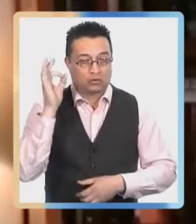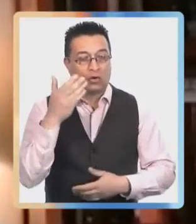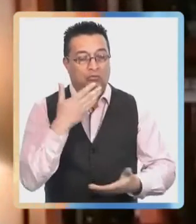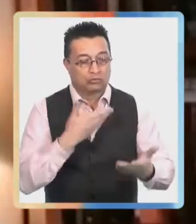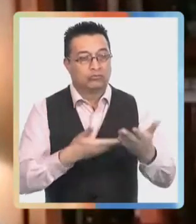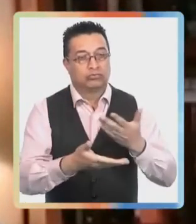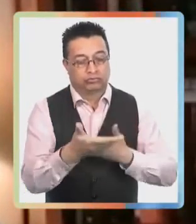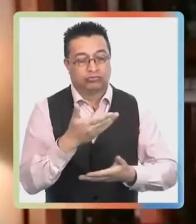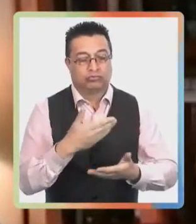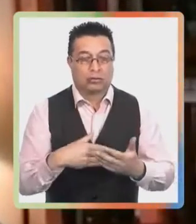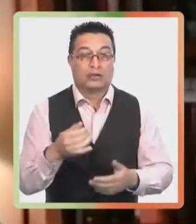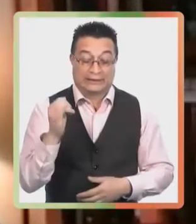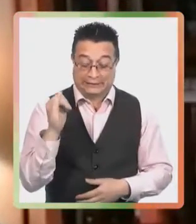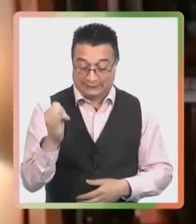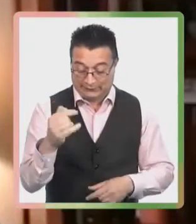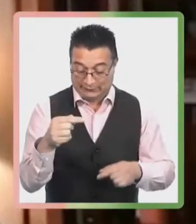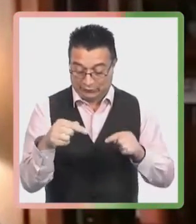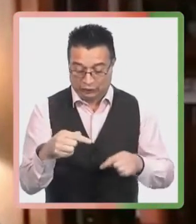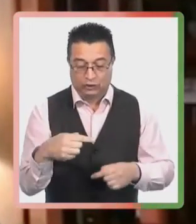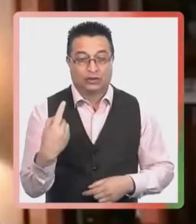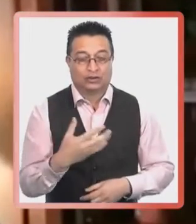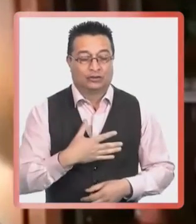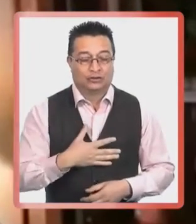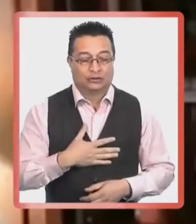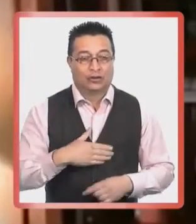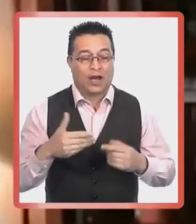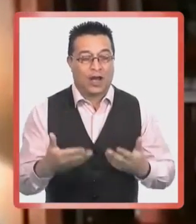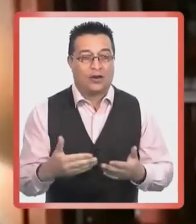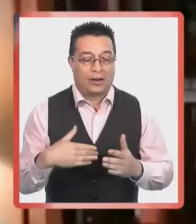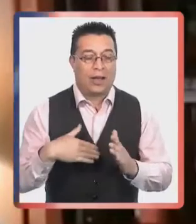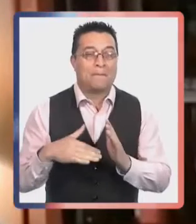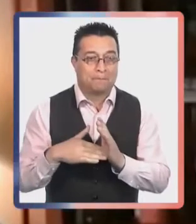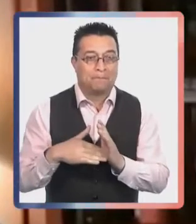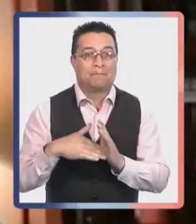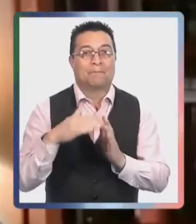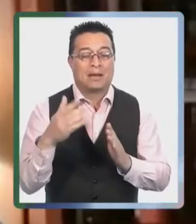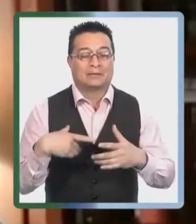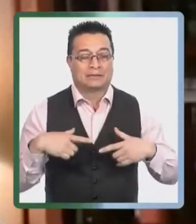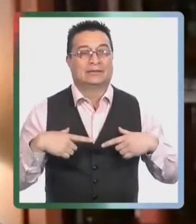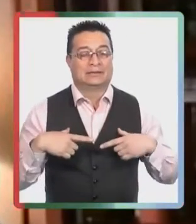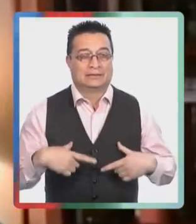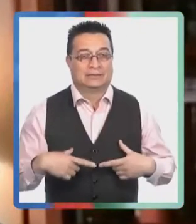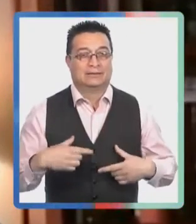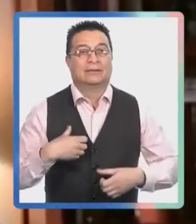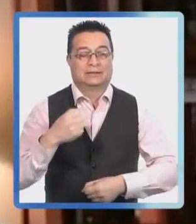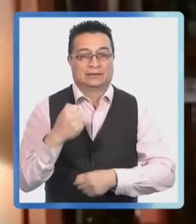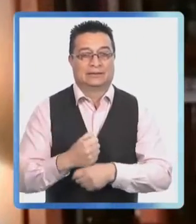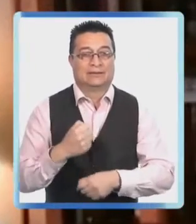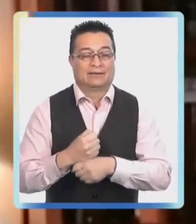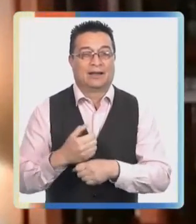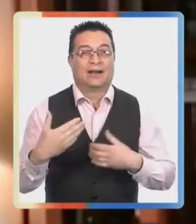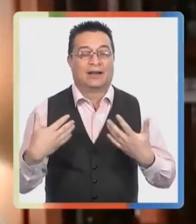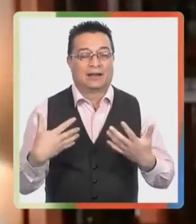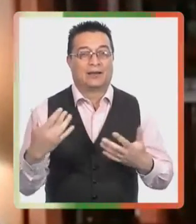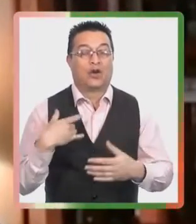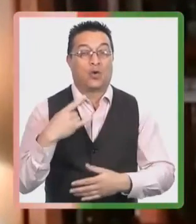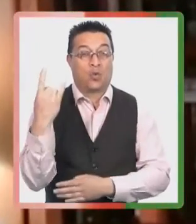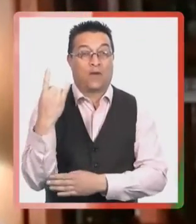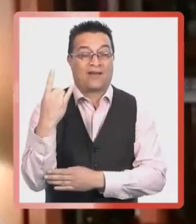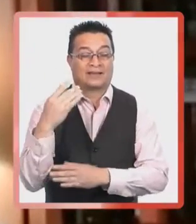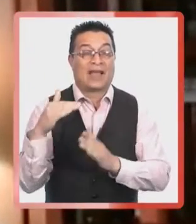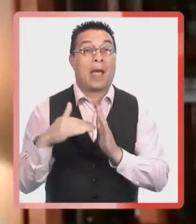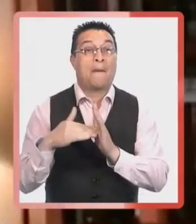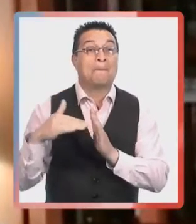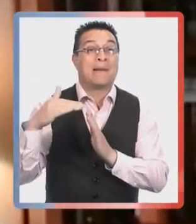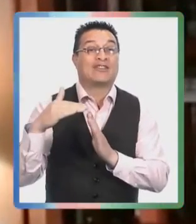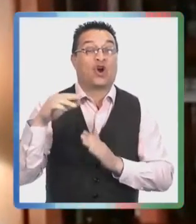reuniones. Pero sí, estoy más descansado y trabajando en una universidad